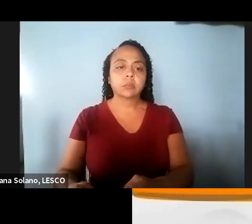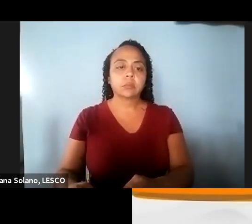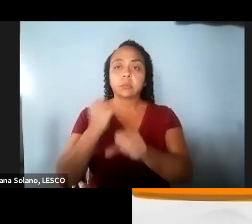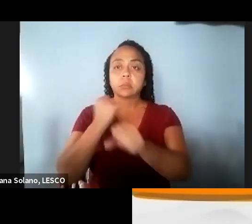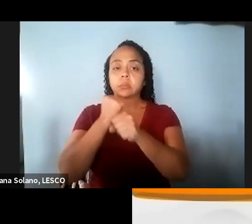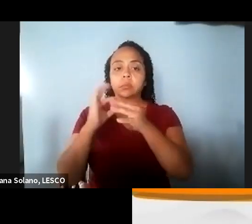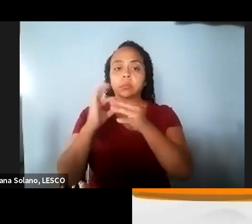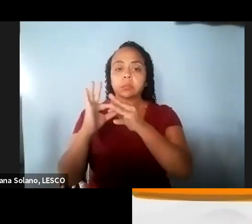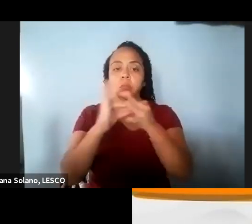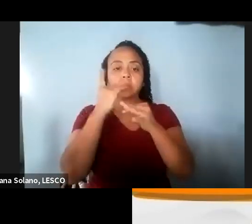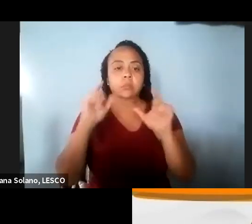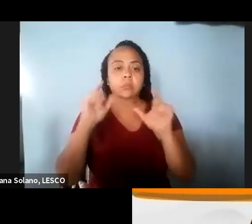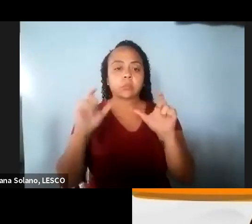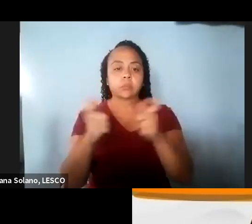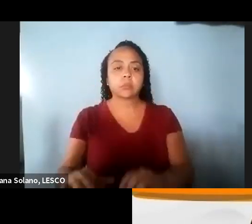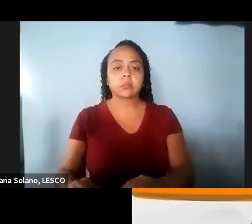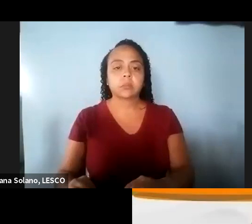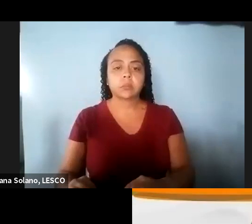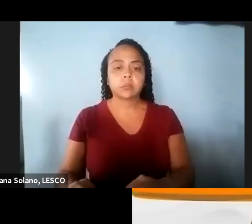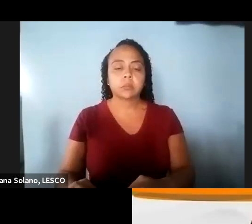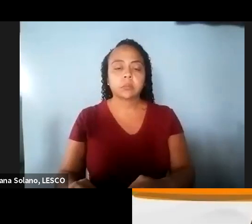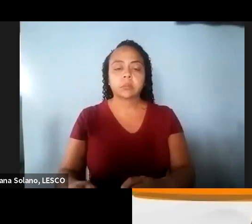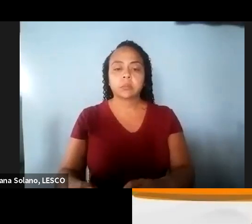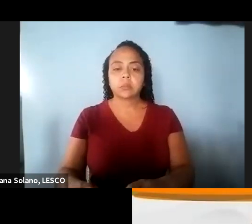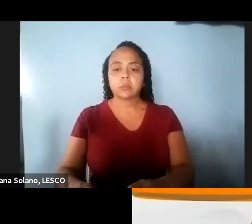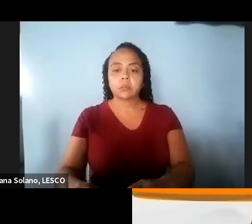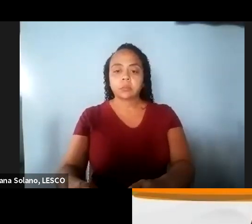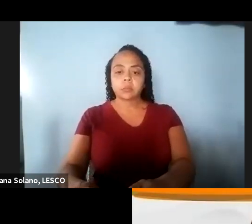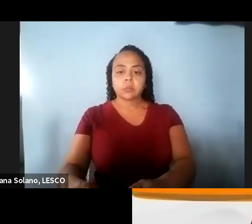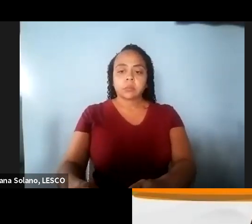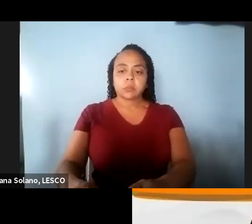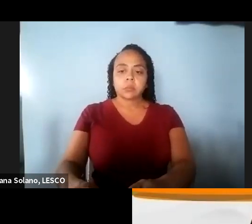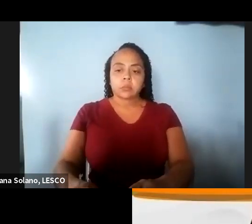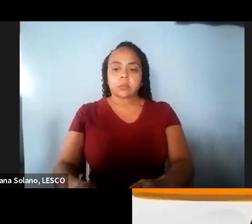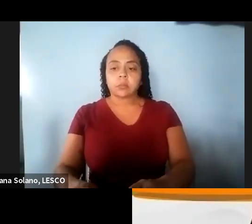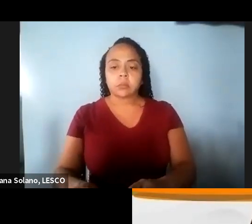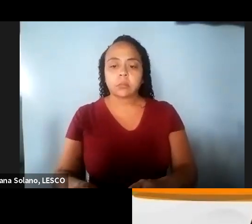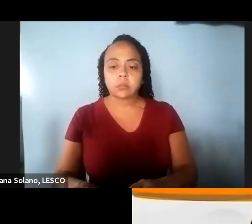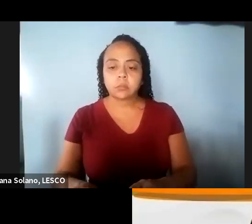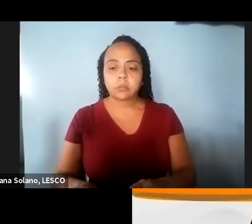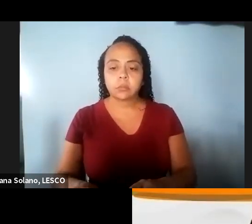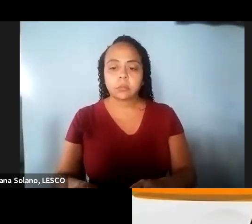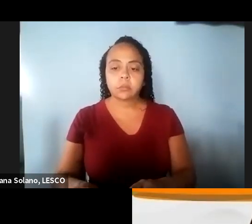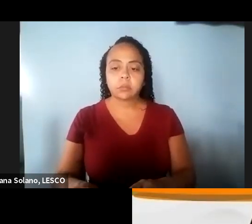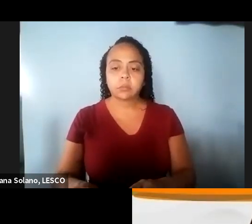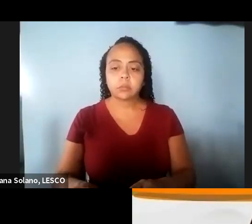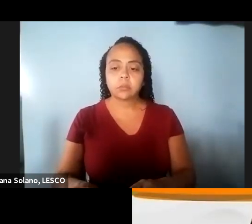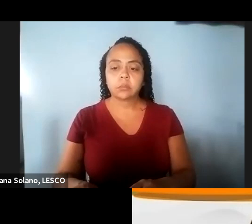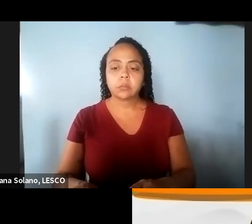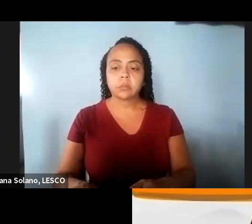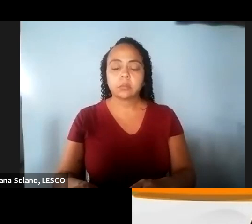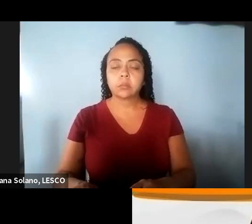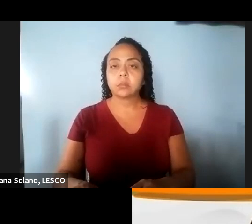para la reducción del riesgo de desastres y para la continuidad de operaciones no sólo dentro de nuestro negocio sino también dentro de nuestras